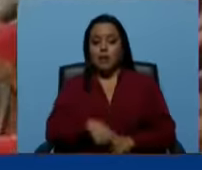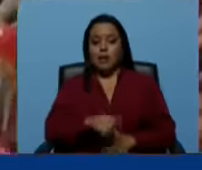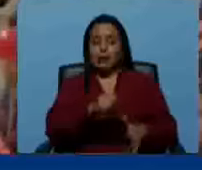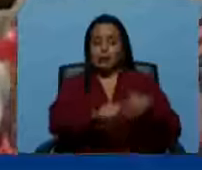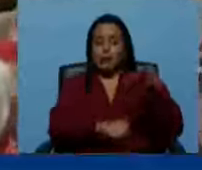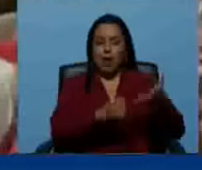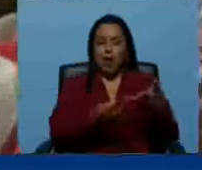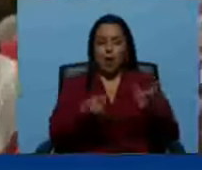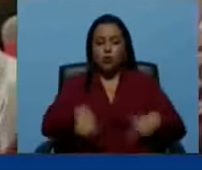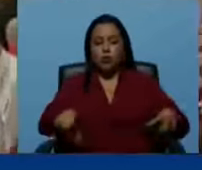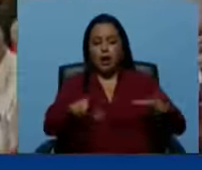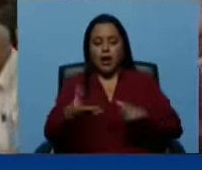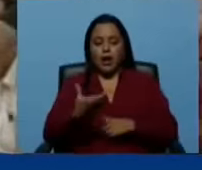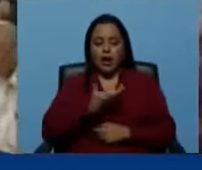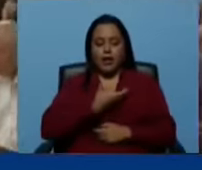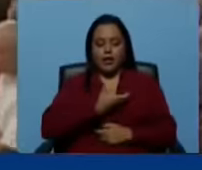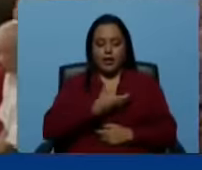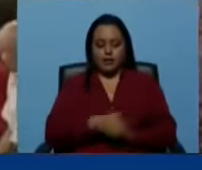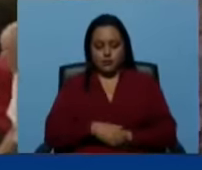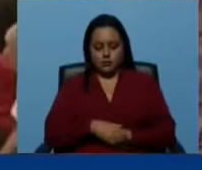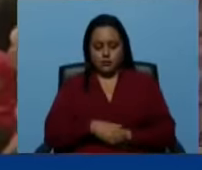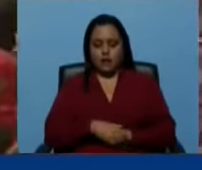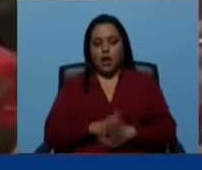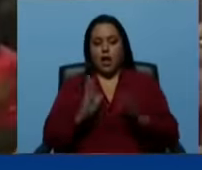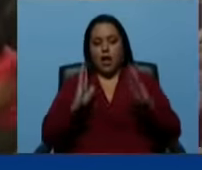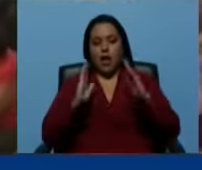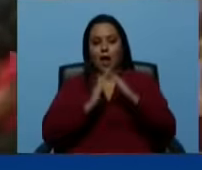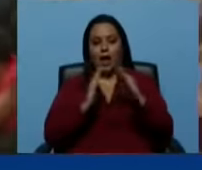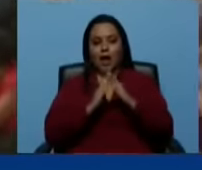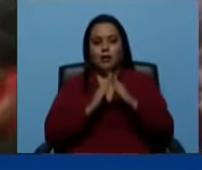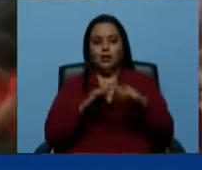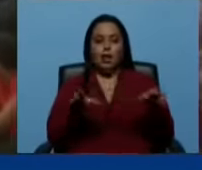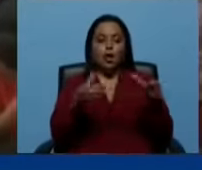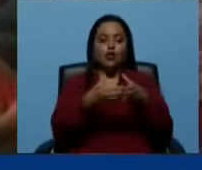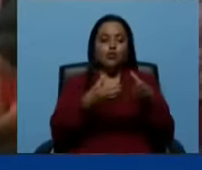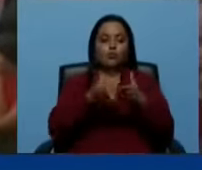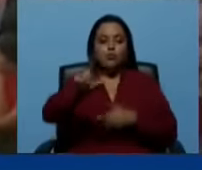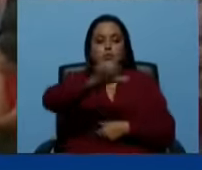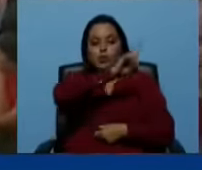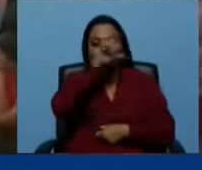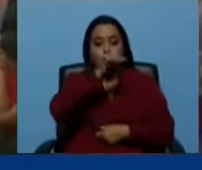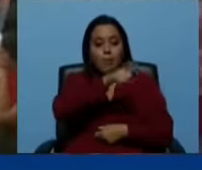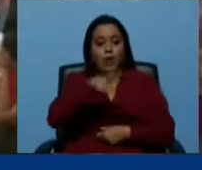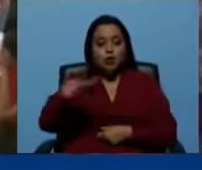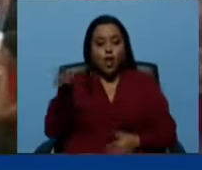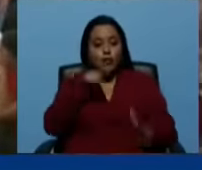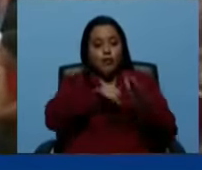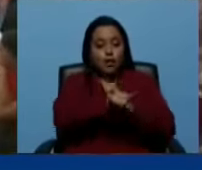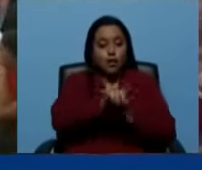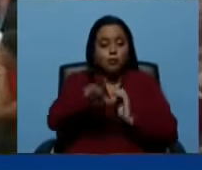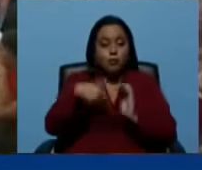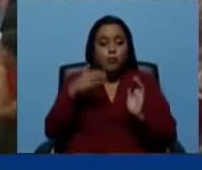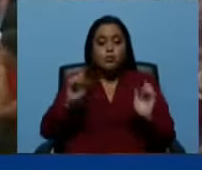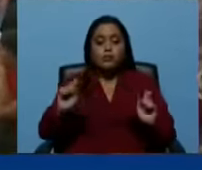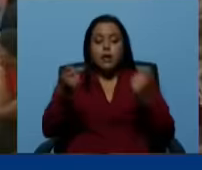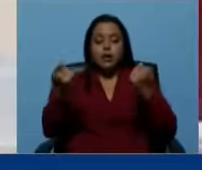alcaldías, casas del Partido Socialista Unido de Venezuela con gente adentro que pudimos